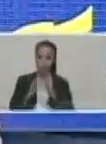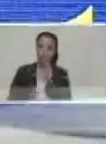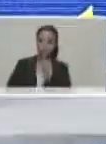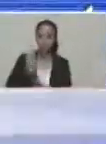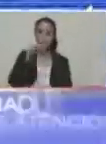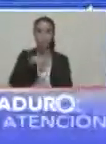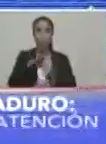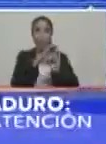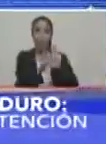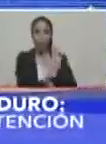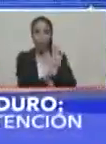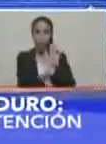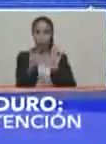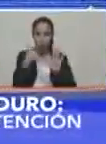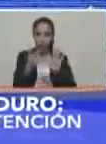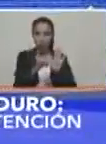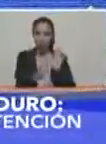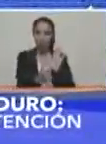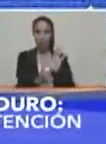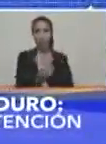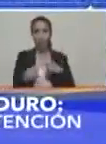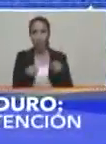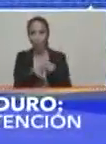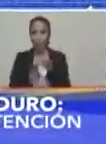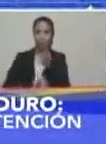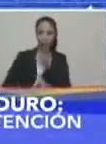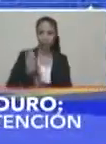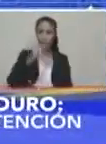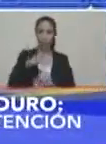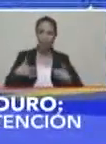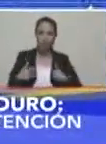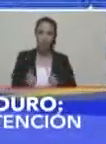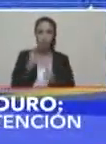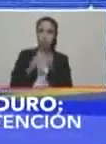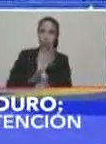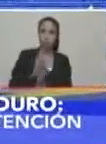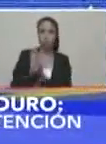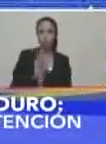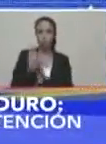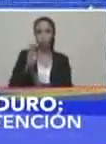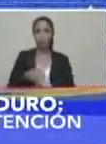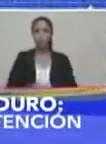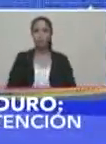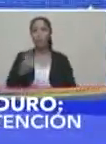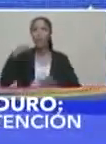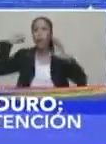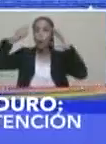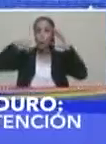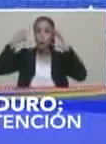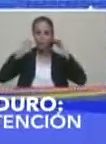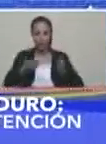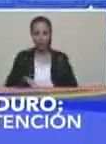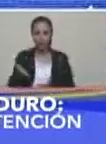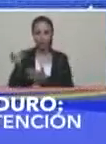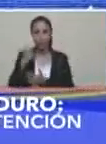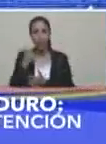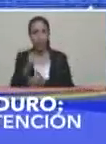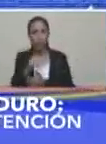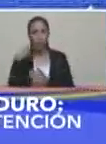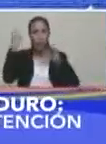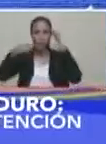en la Constitución de la República Bolivariana de Venezuela y que nuestro pueblo merece. Vamos a ver un video, porque